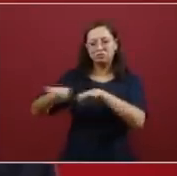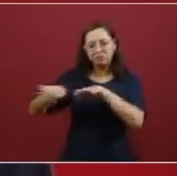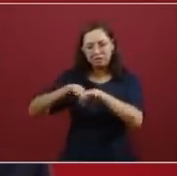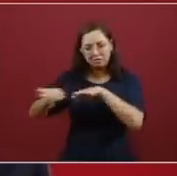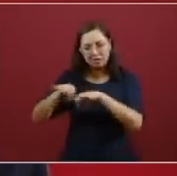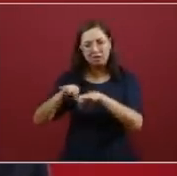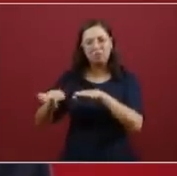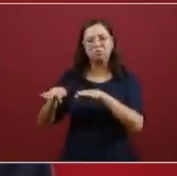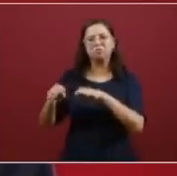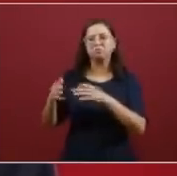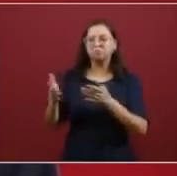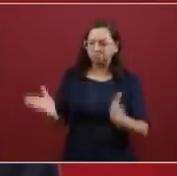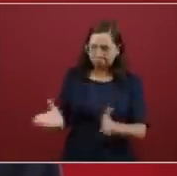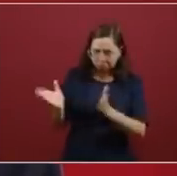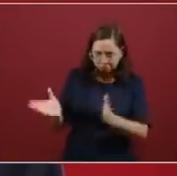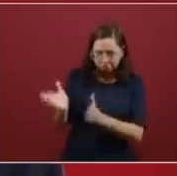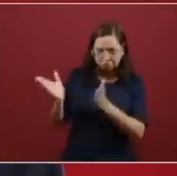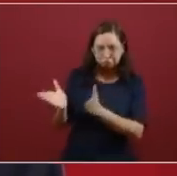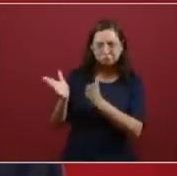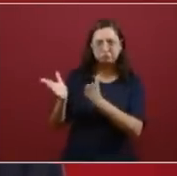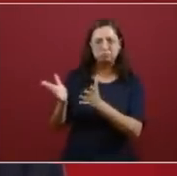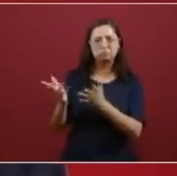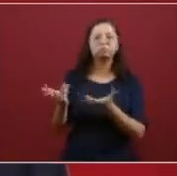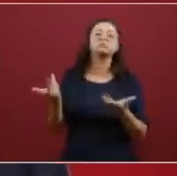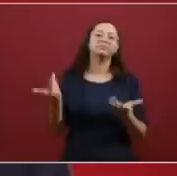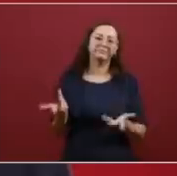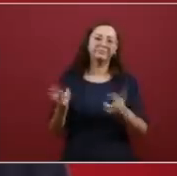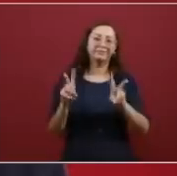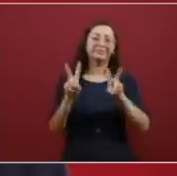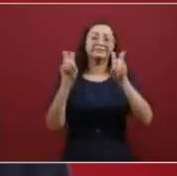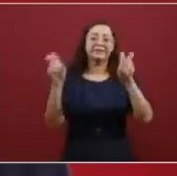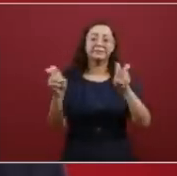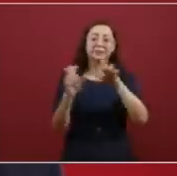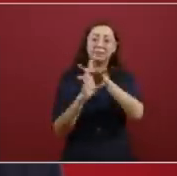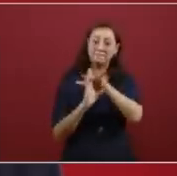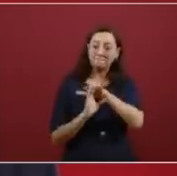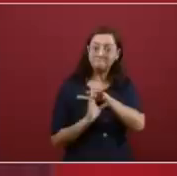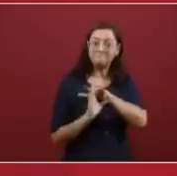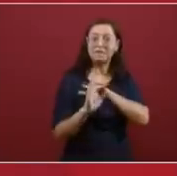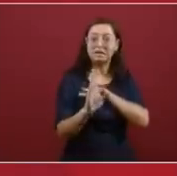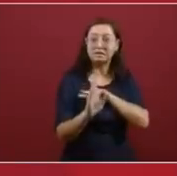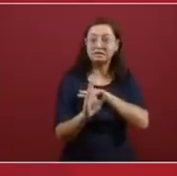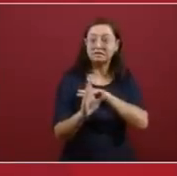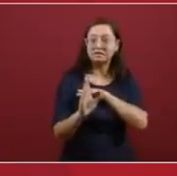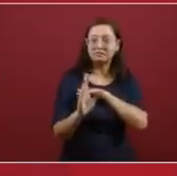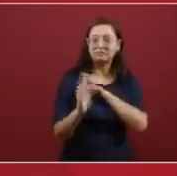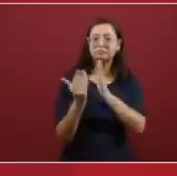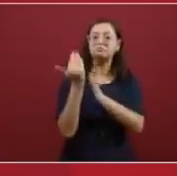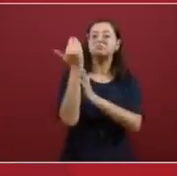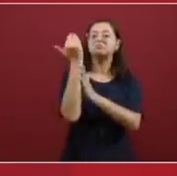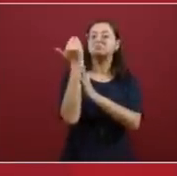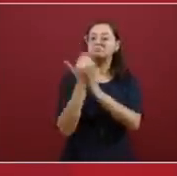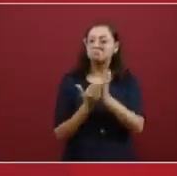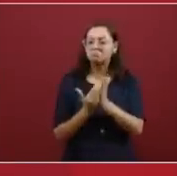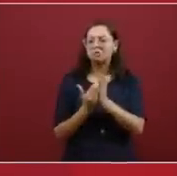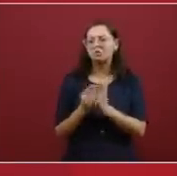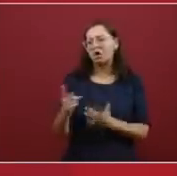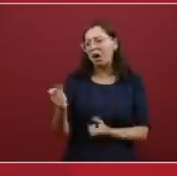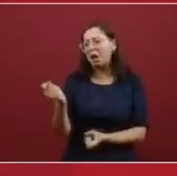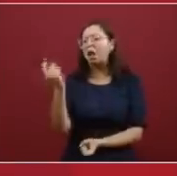que la migración sea opcional,